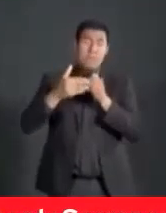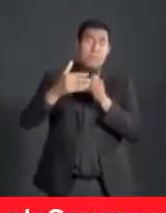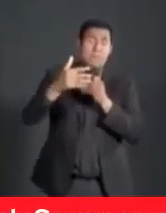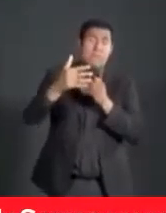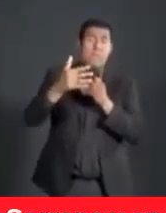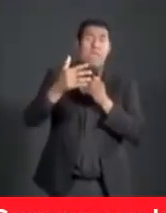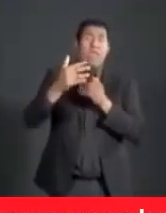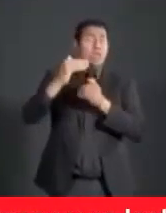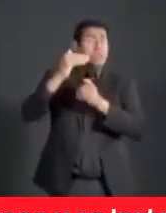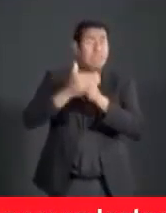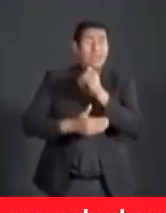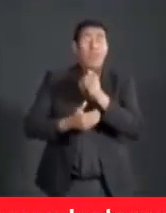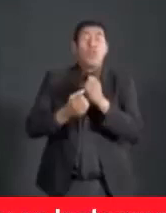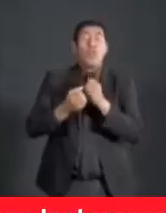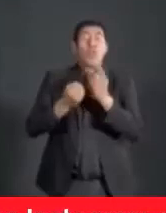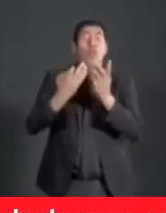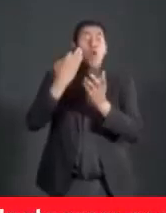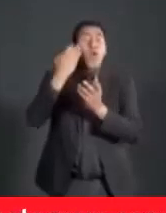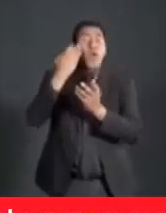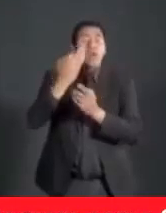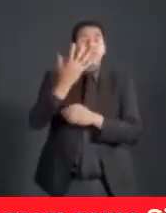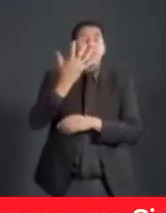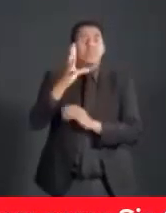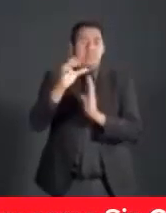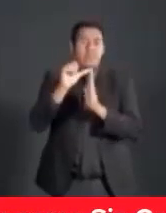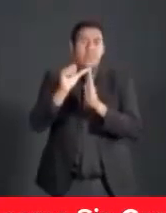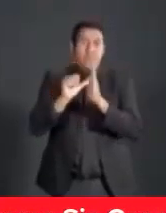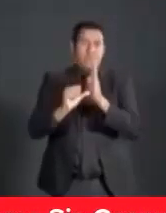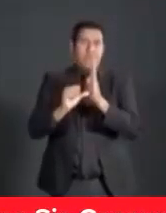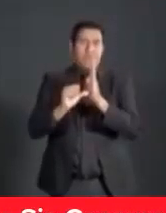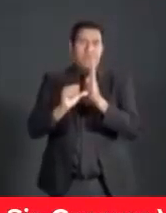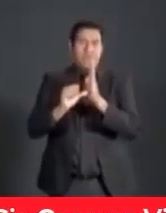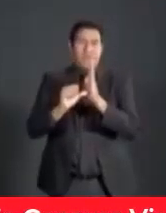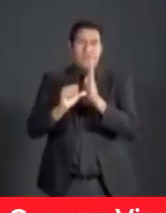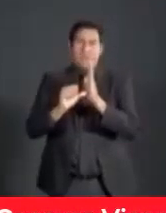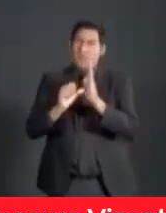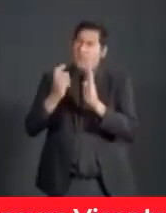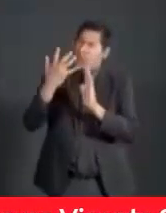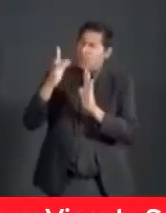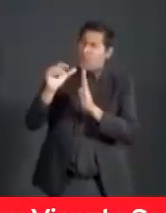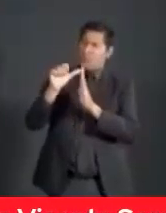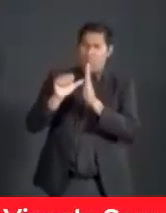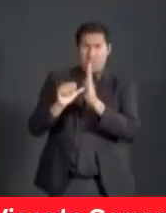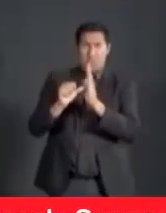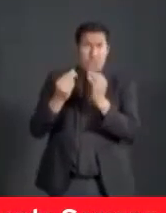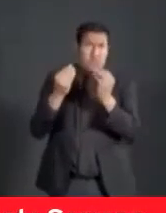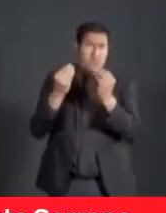10 meses, bastante tiempo, porque